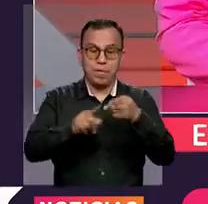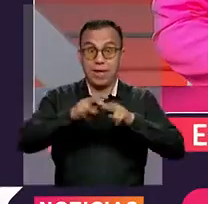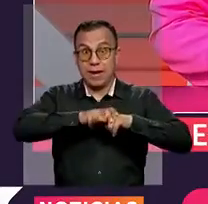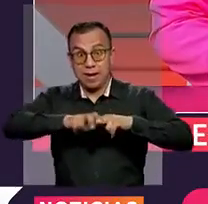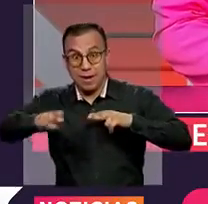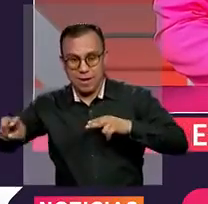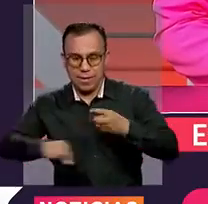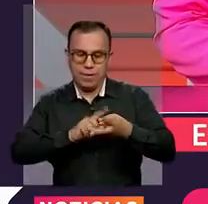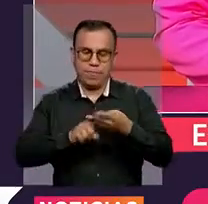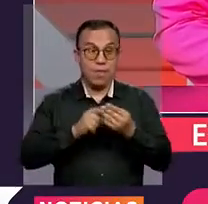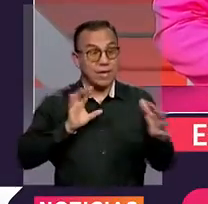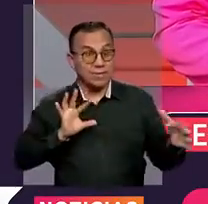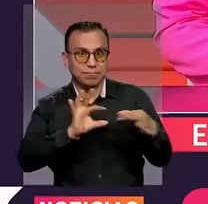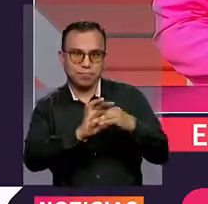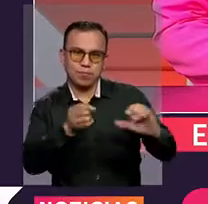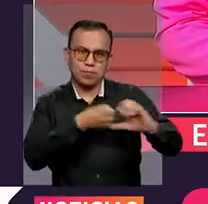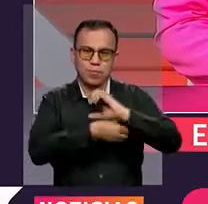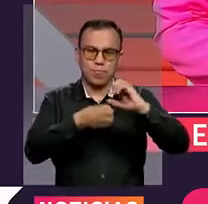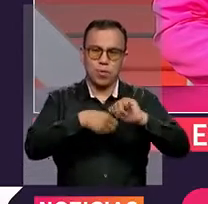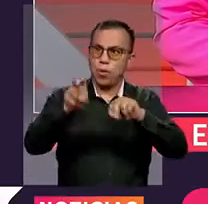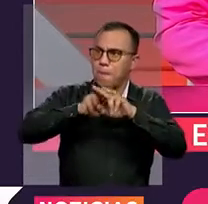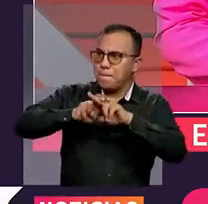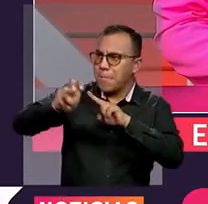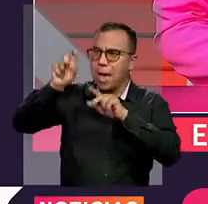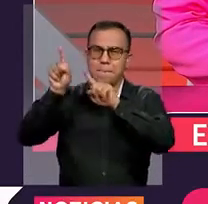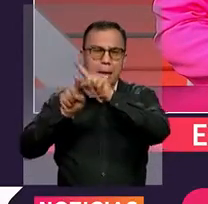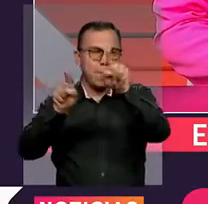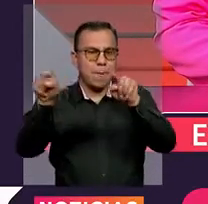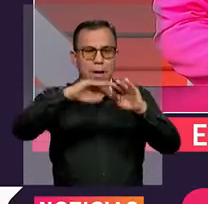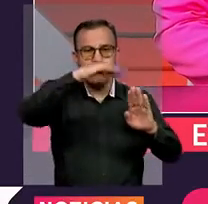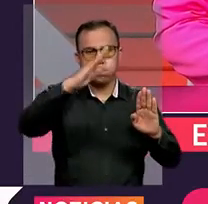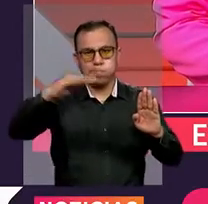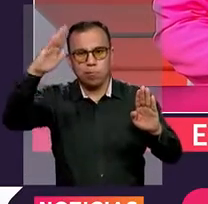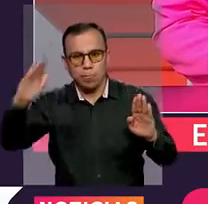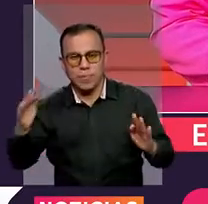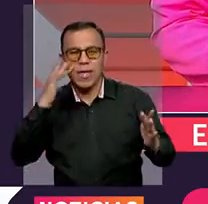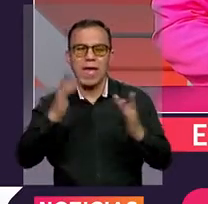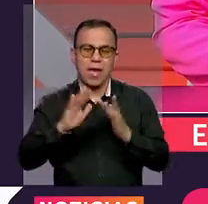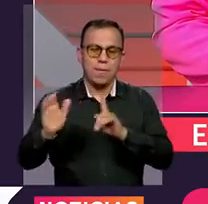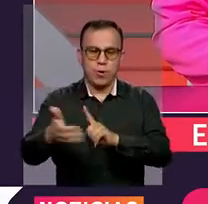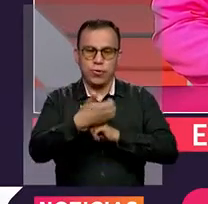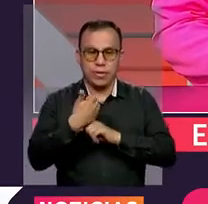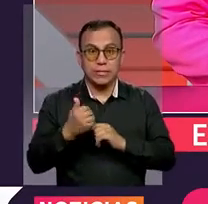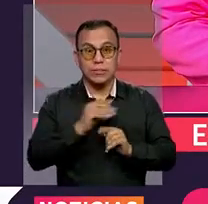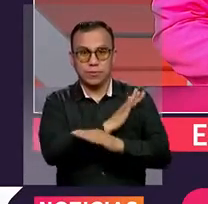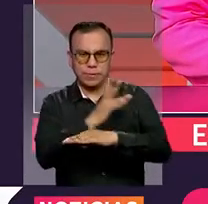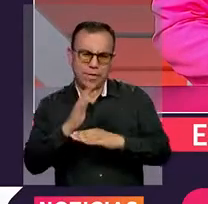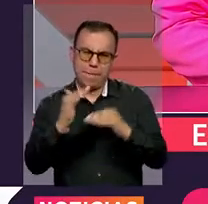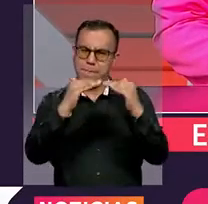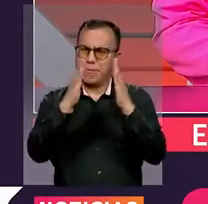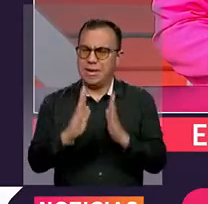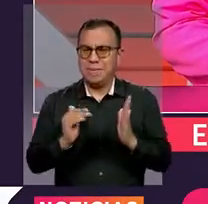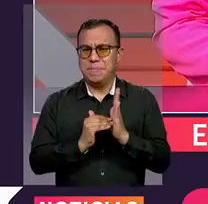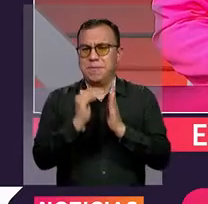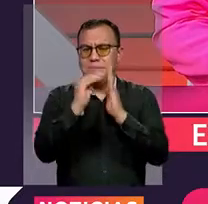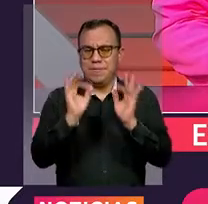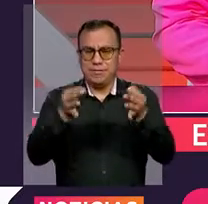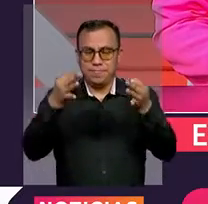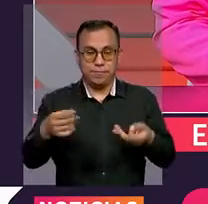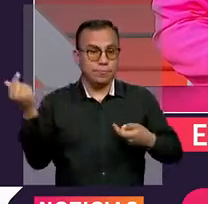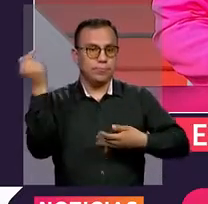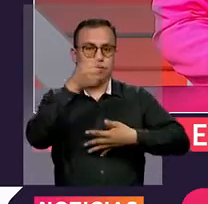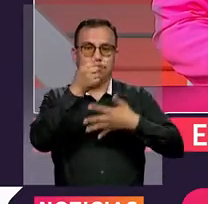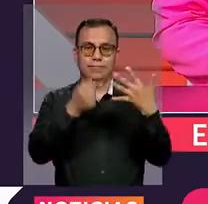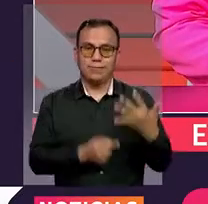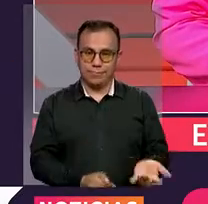metro, regiotram, cables aéreos, una protección ambiental, vivienda, etcétera. Y esa es la discusión